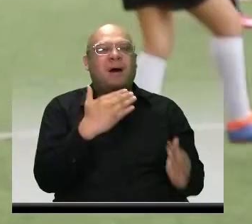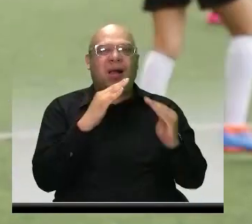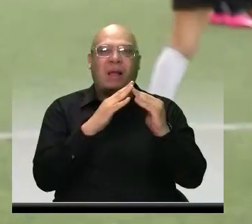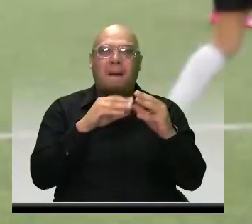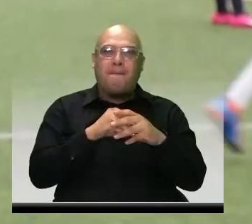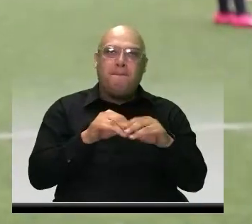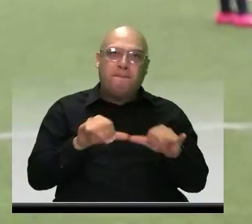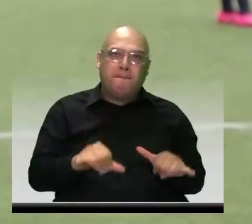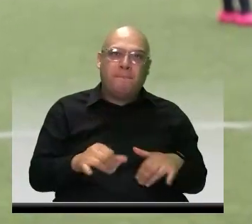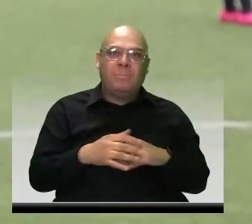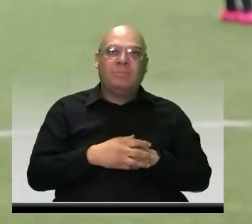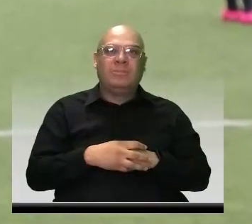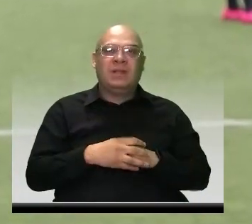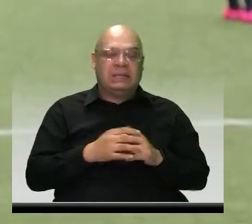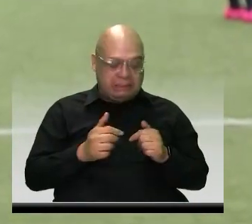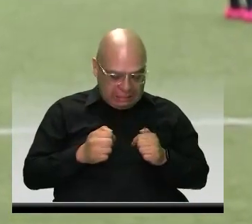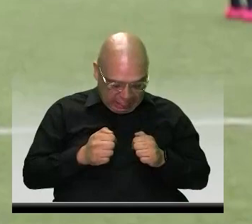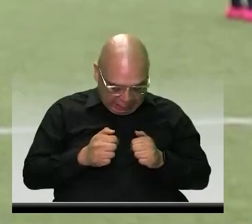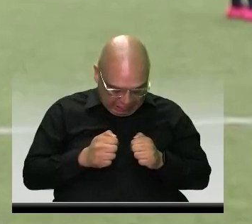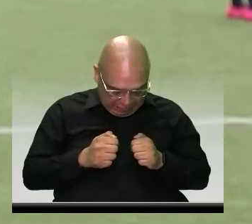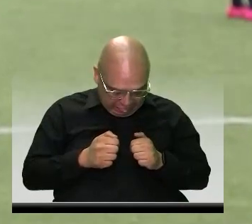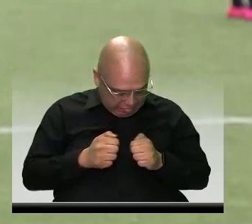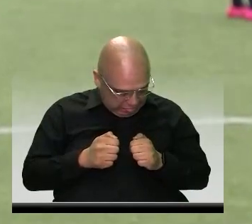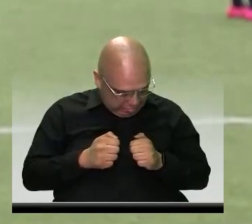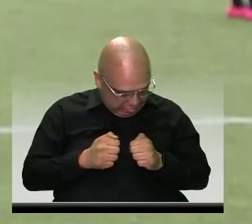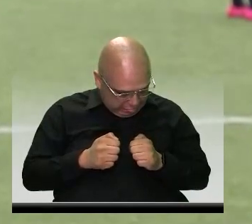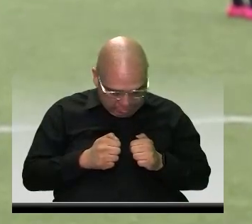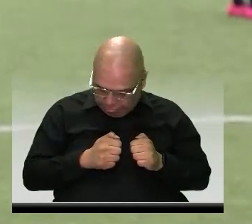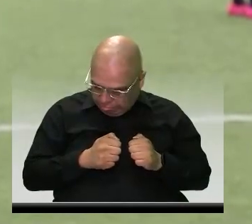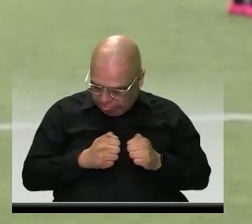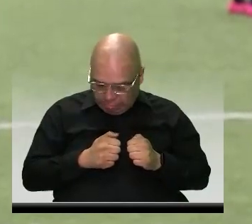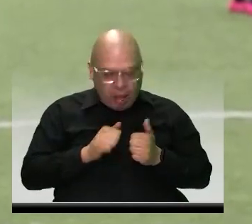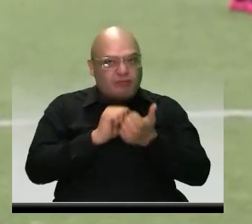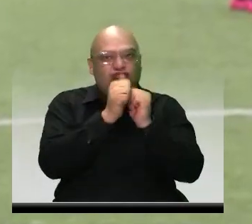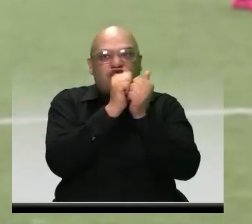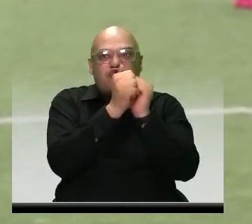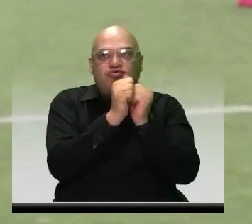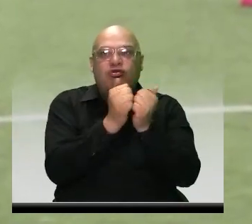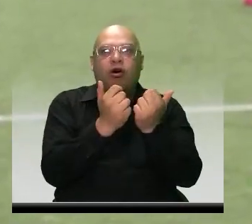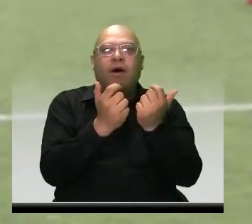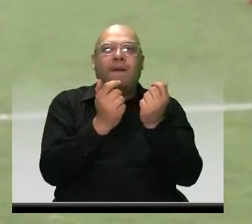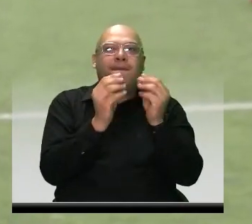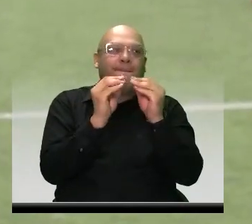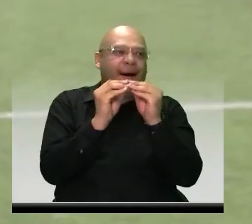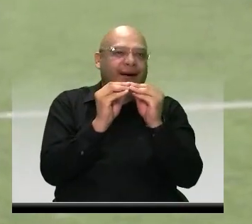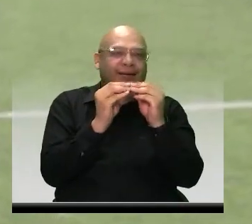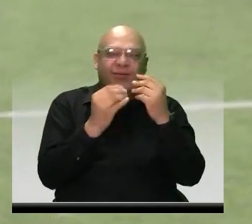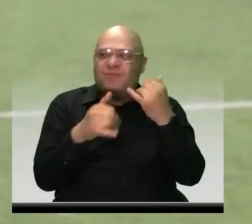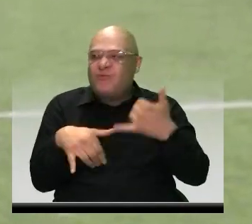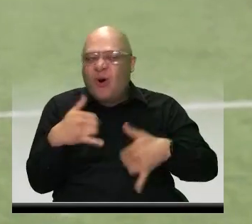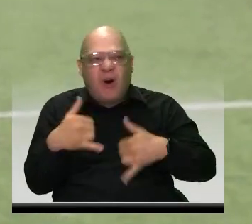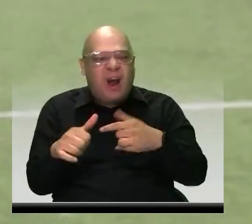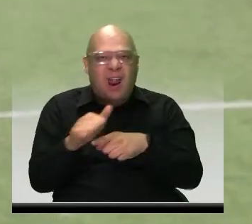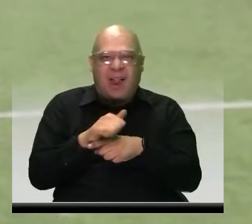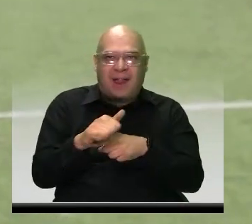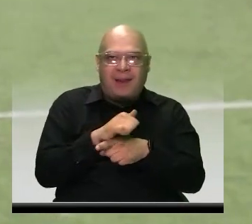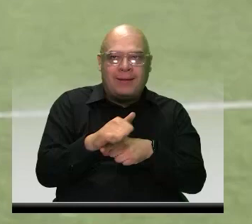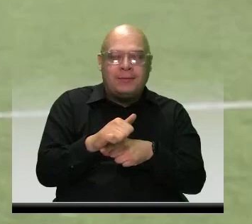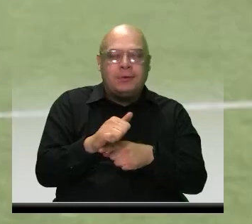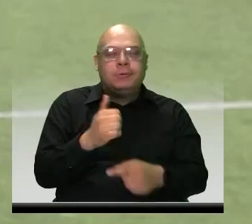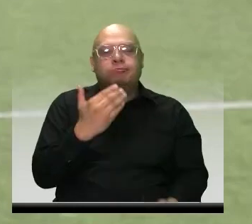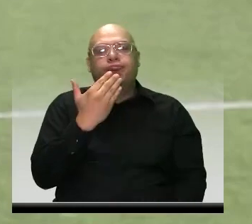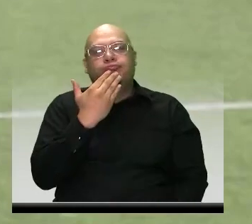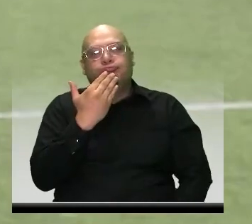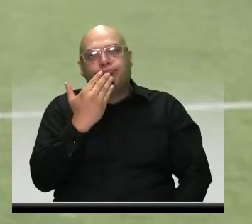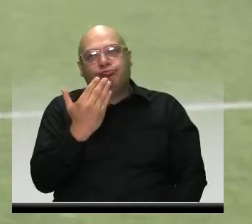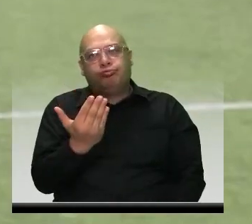estar pegados del celular, para conocer un deporte, para practicarlo. Entonces agradezco muchísimo eso,